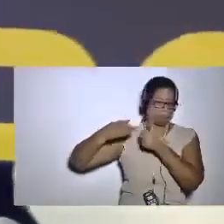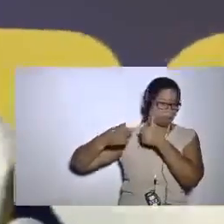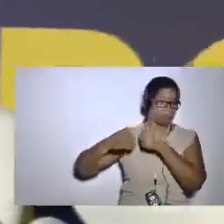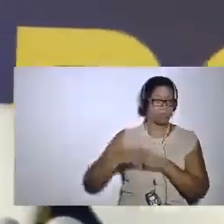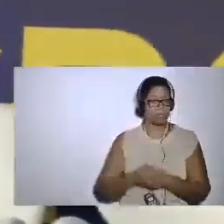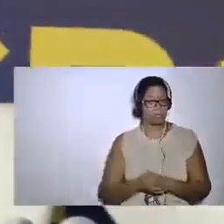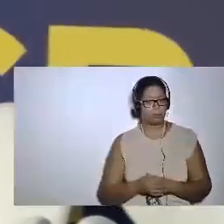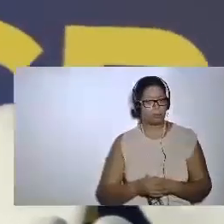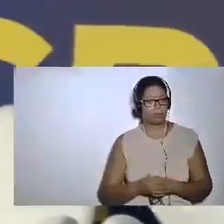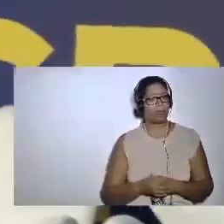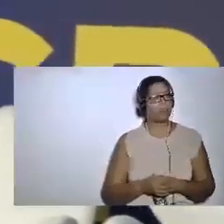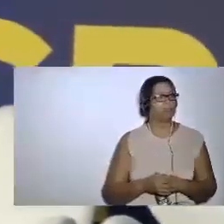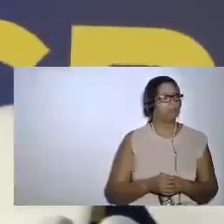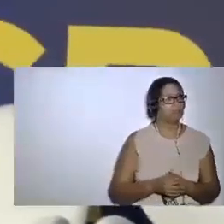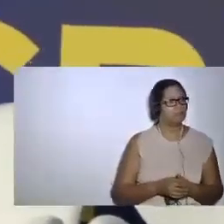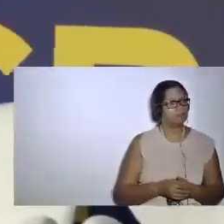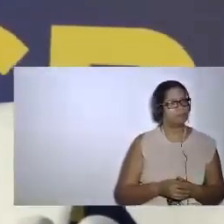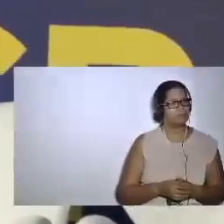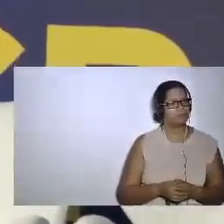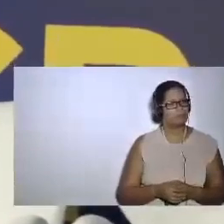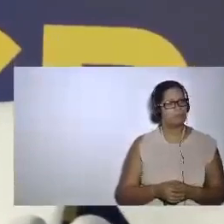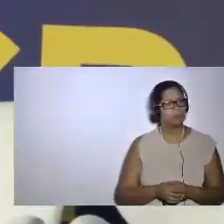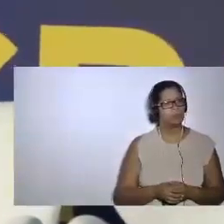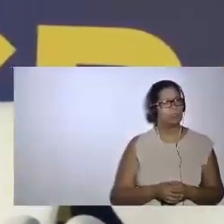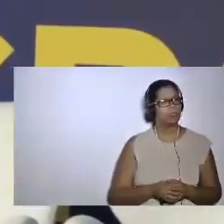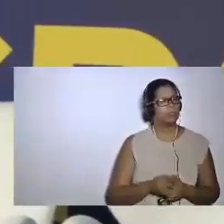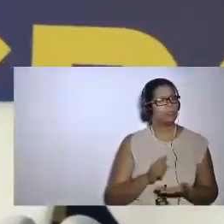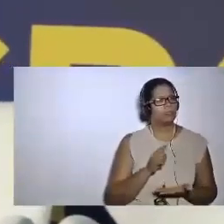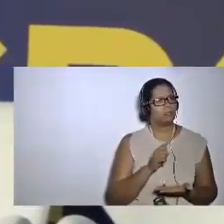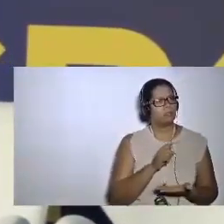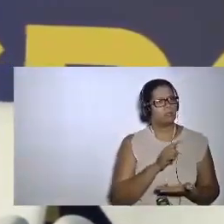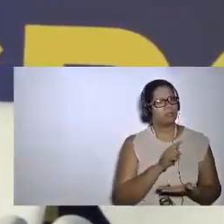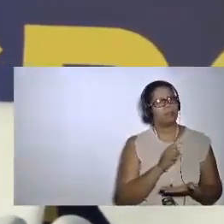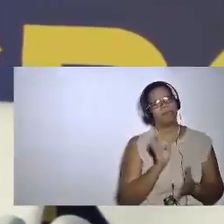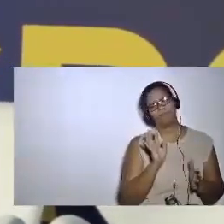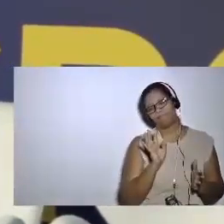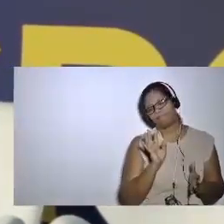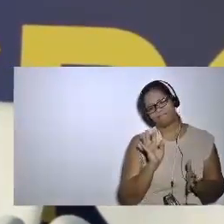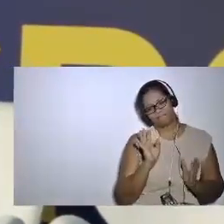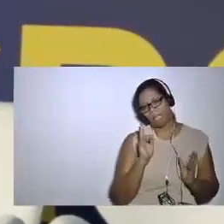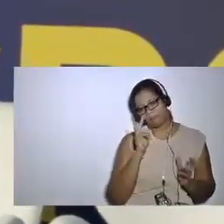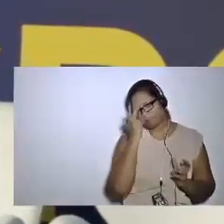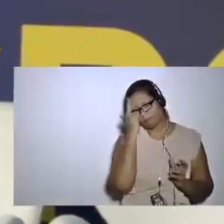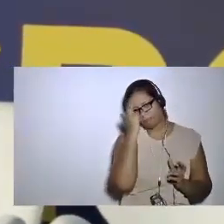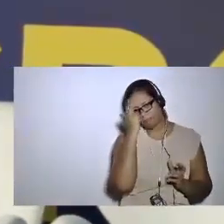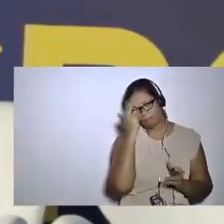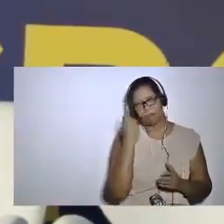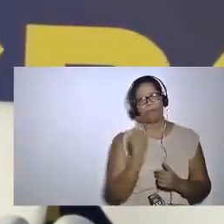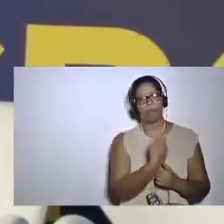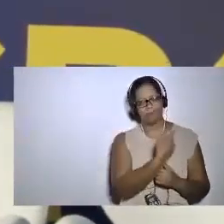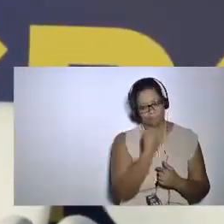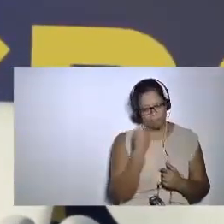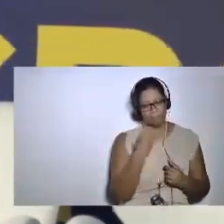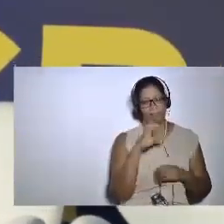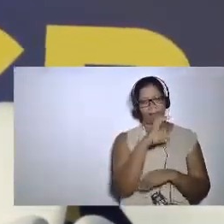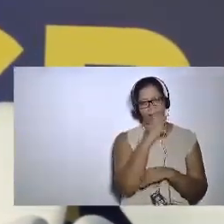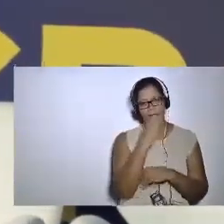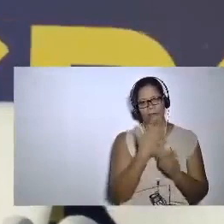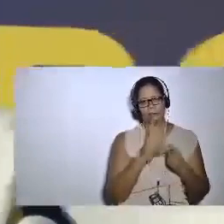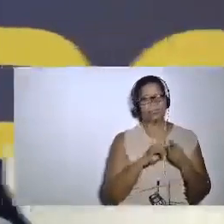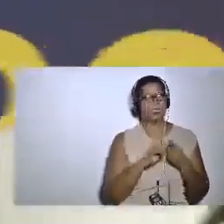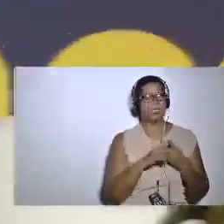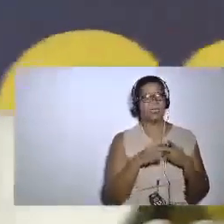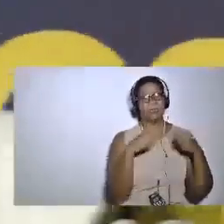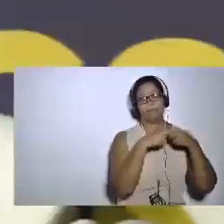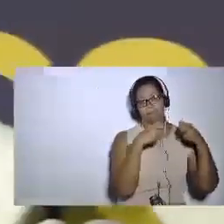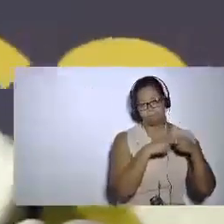Bueno, desafortunadamente, si les escuché correctamente, las debilidades son las mismas de hace 2 años, calidad,